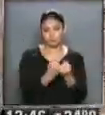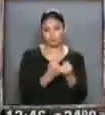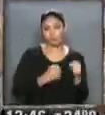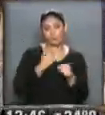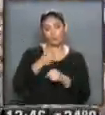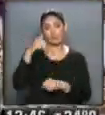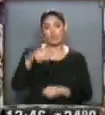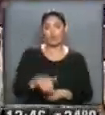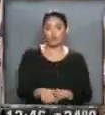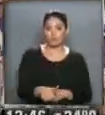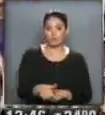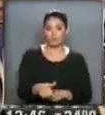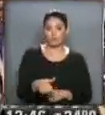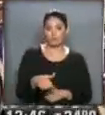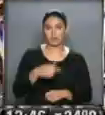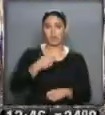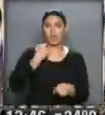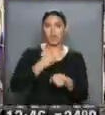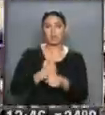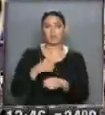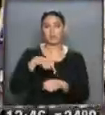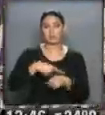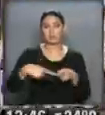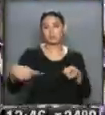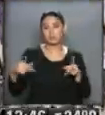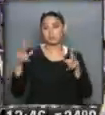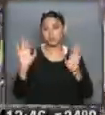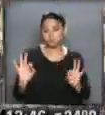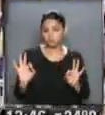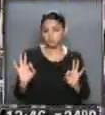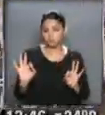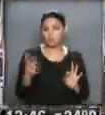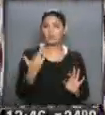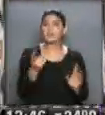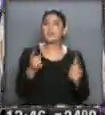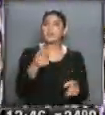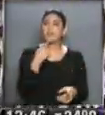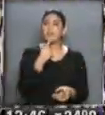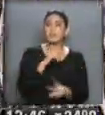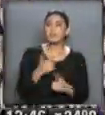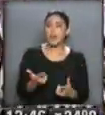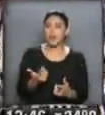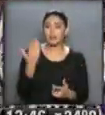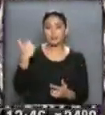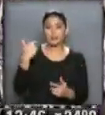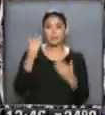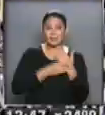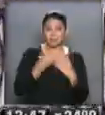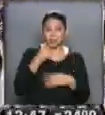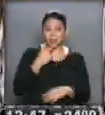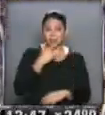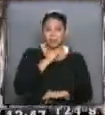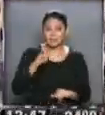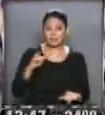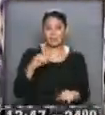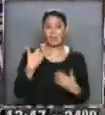menos hasta que transcurra este lapso de tiempo y para que no quede ningún tipo de dudas, lo decía el mismo ministro,